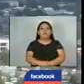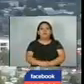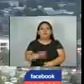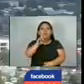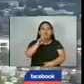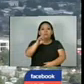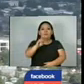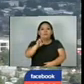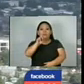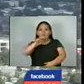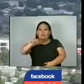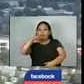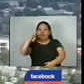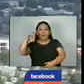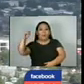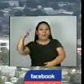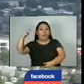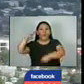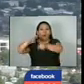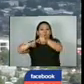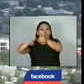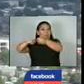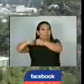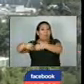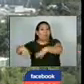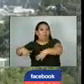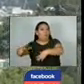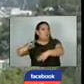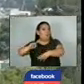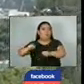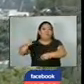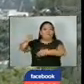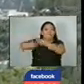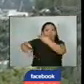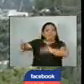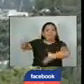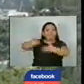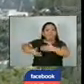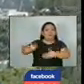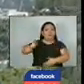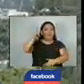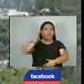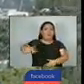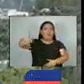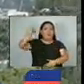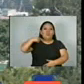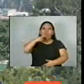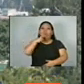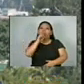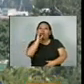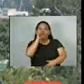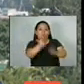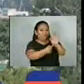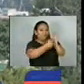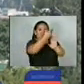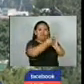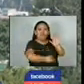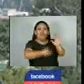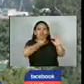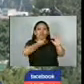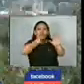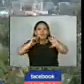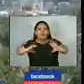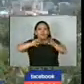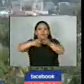101 millones de dólares perdió El Salvador en concepto de inversión extranjera directa el año pasado. Los datos lo revela un informe de la